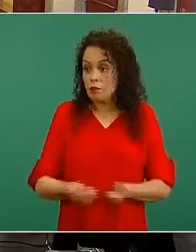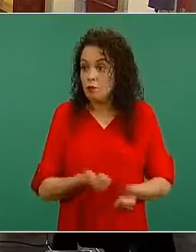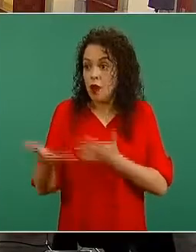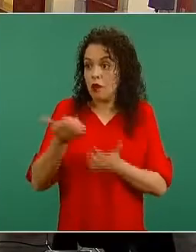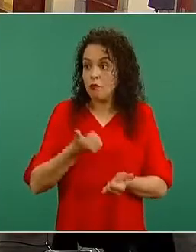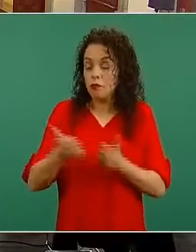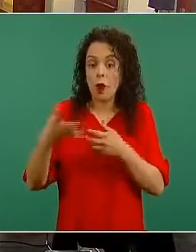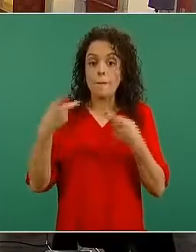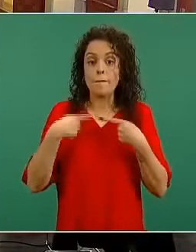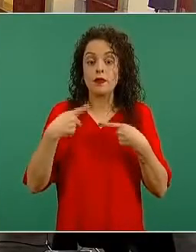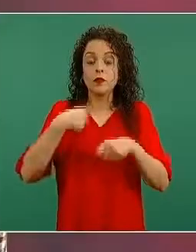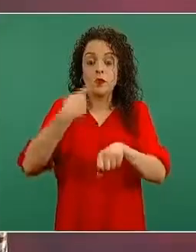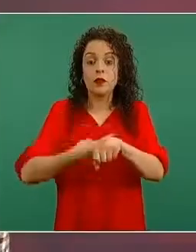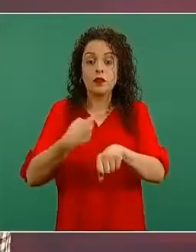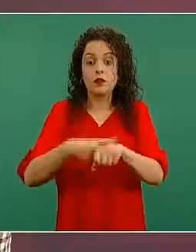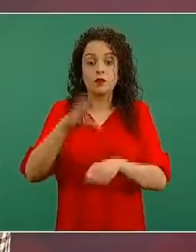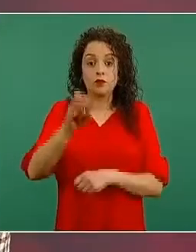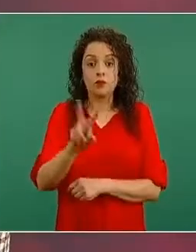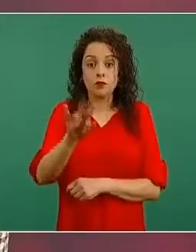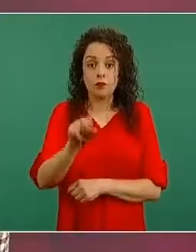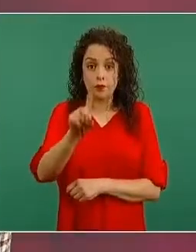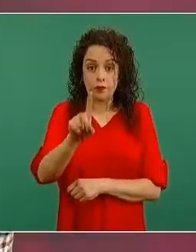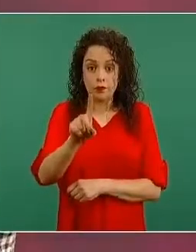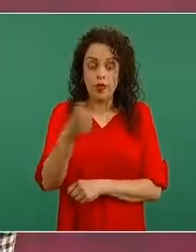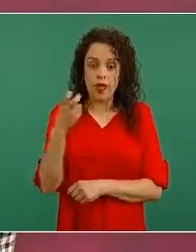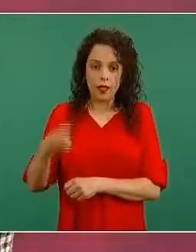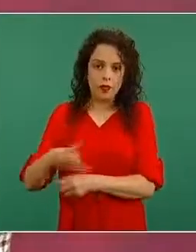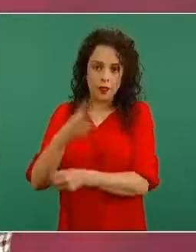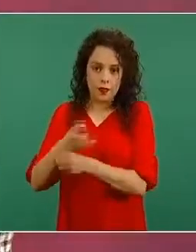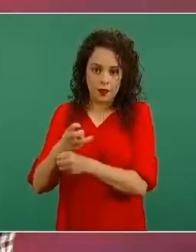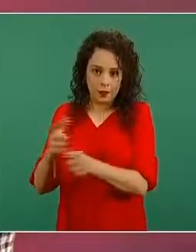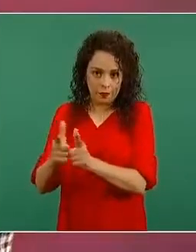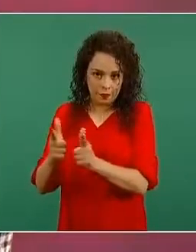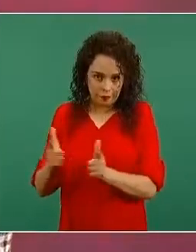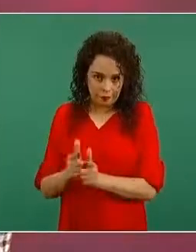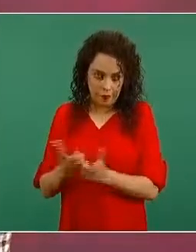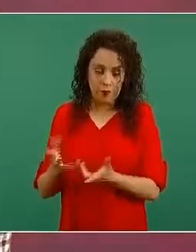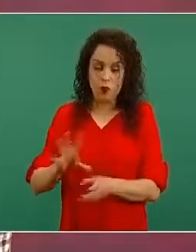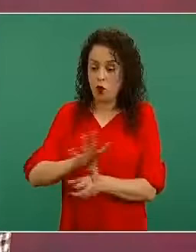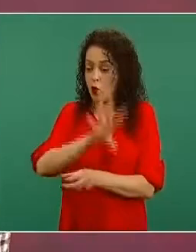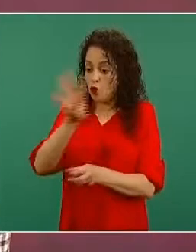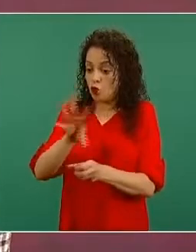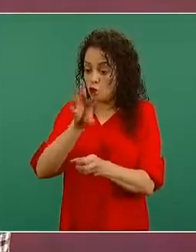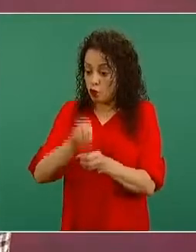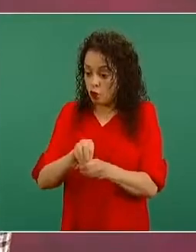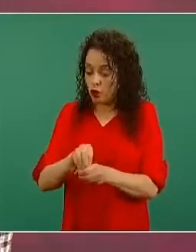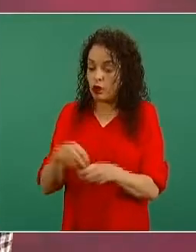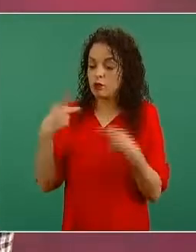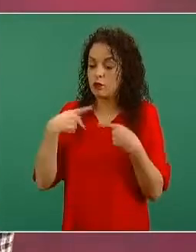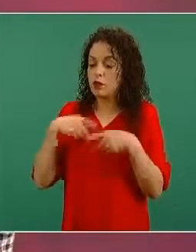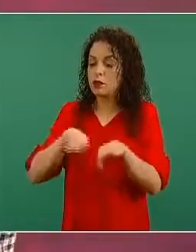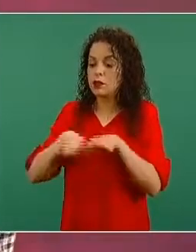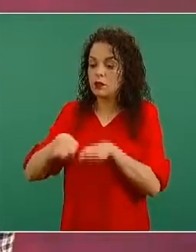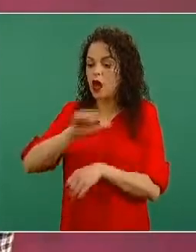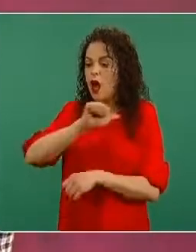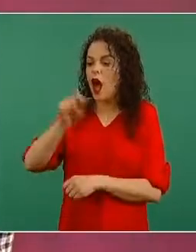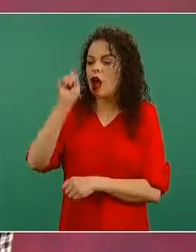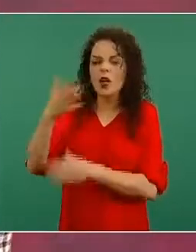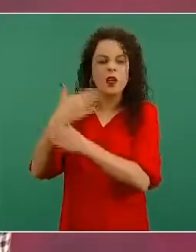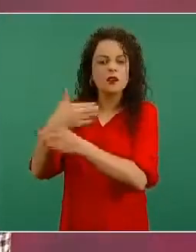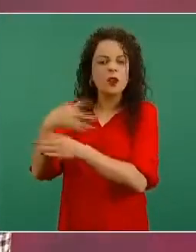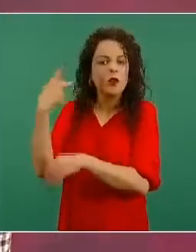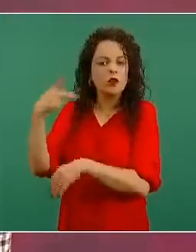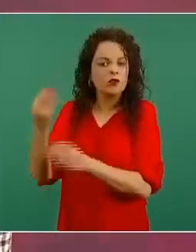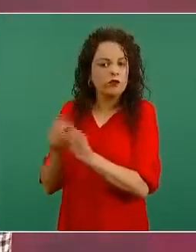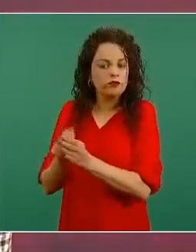personas enfermas de COVID. Todas las personas que están involucradas en la operación de una ambulancia están expuestas a